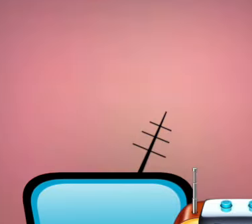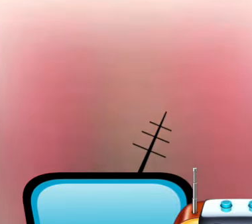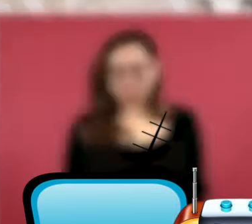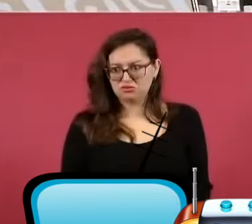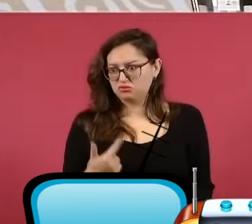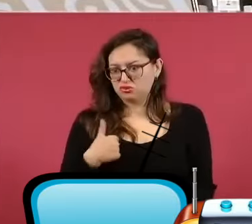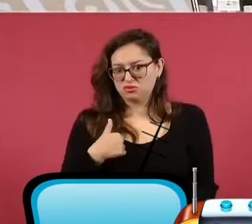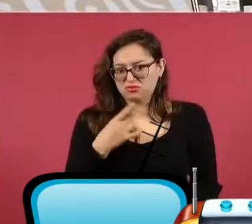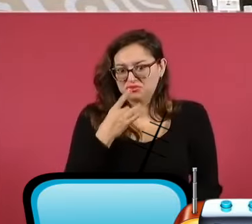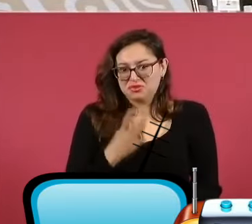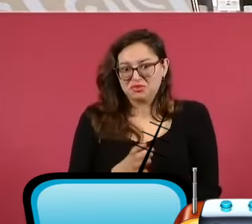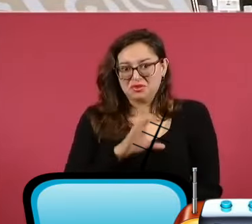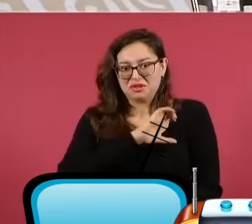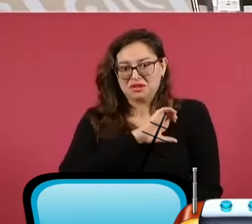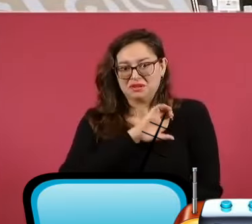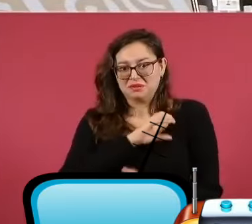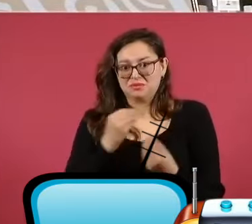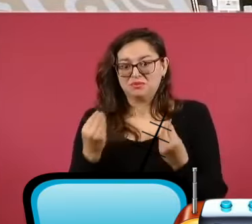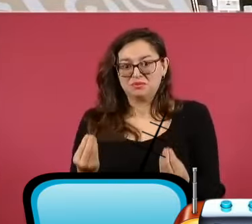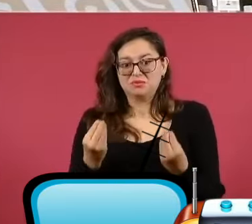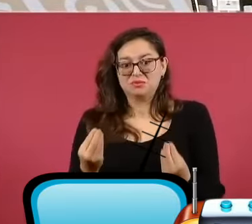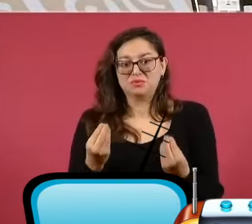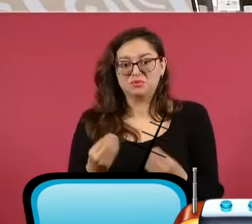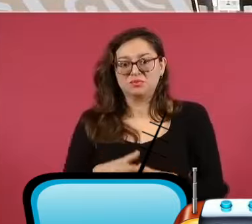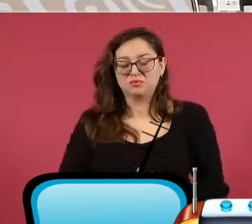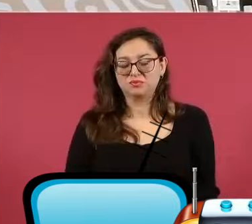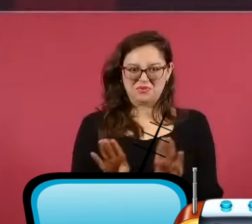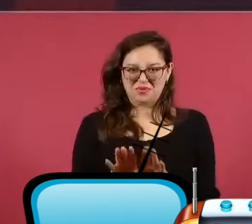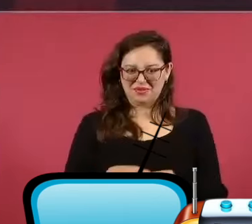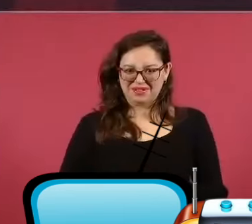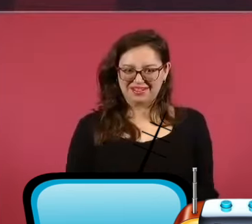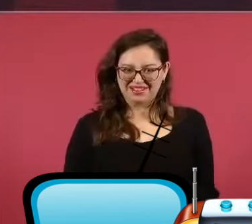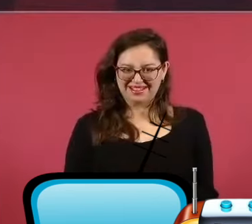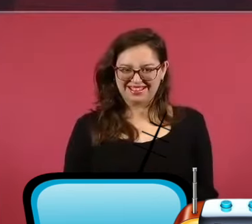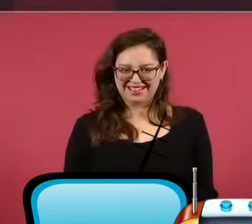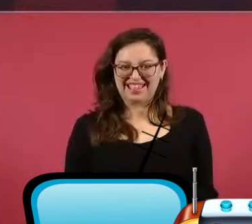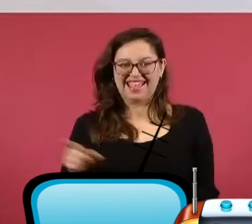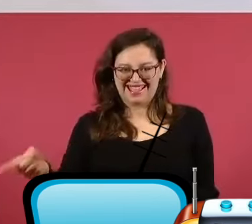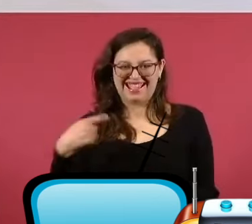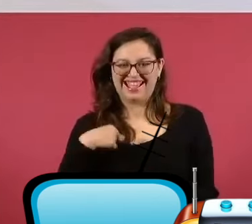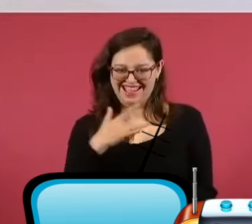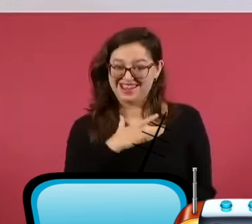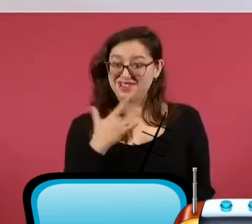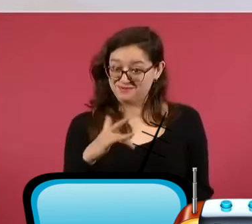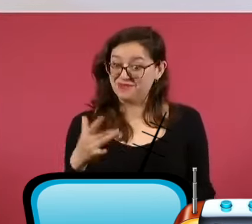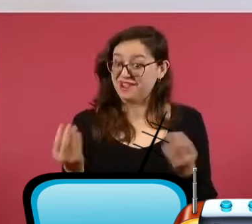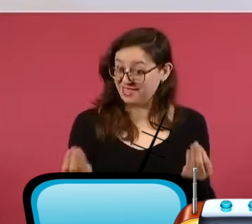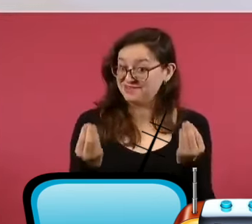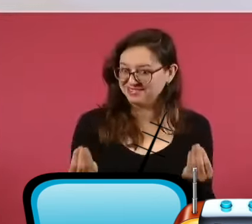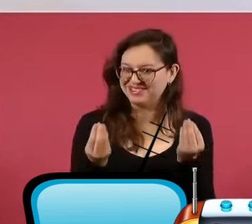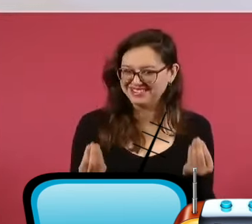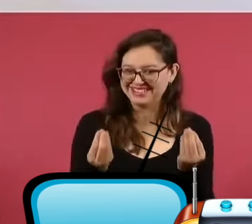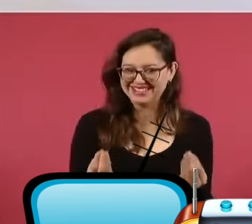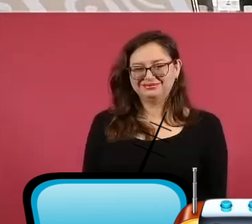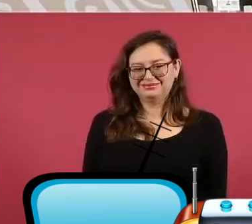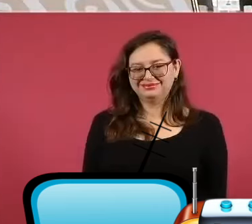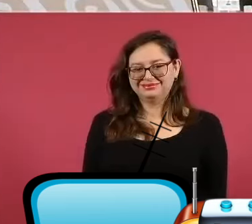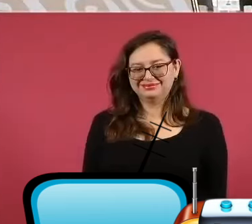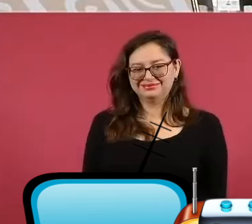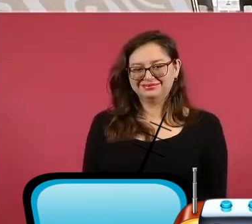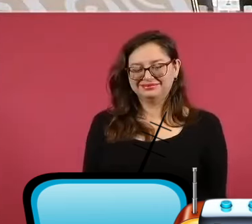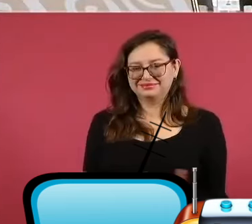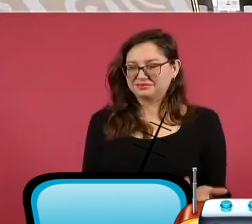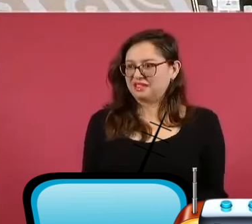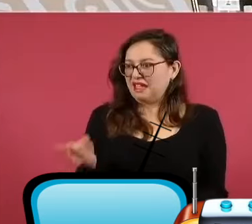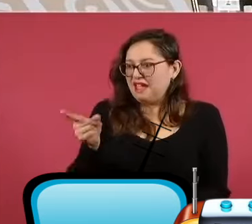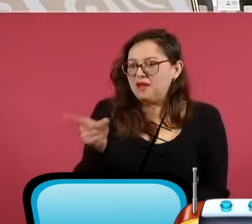escudera. En algunos momentos el presidente se acercó al micrófono, la abrazó y trató de que se les viera muy cercanos. Ella fue